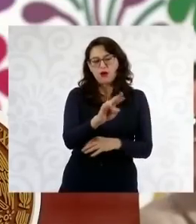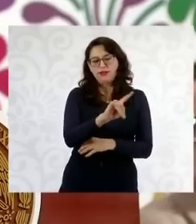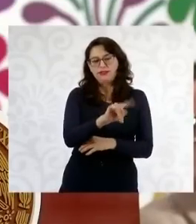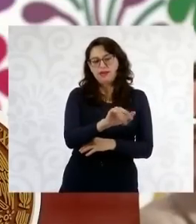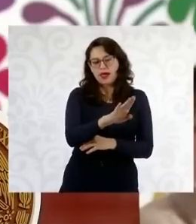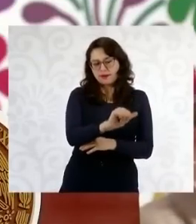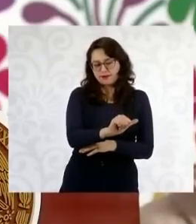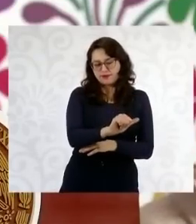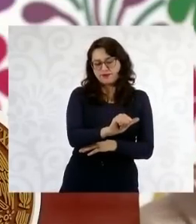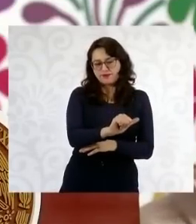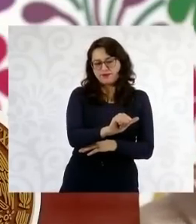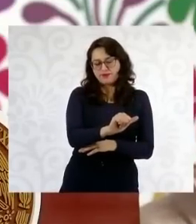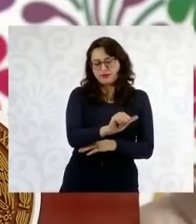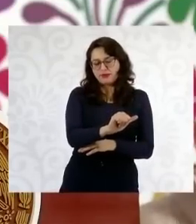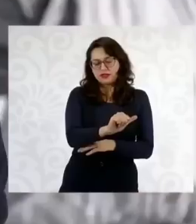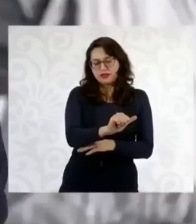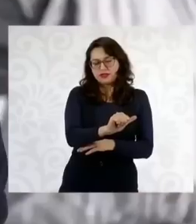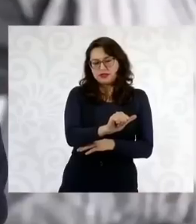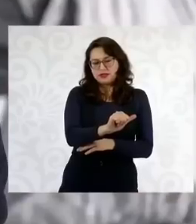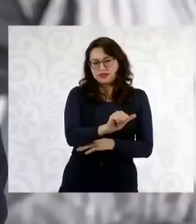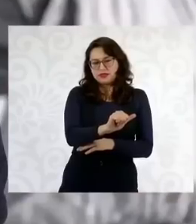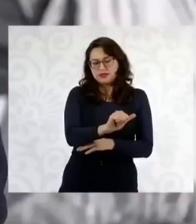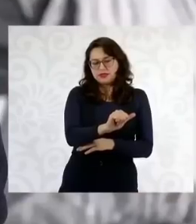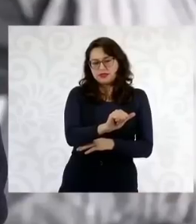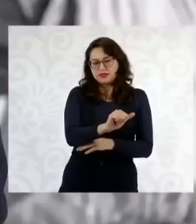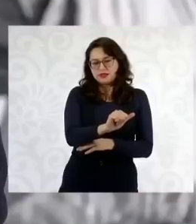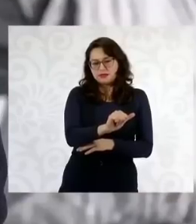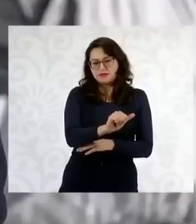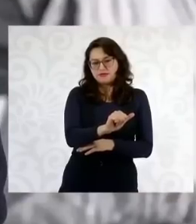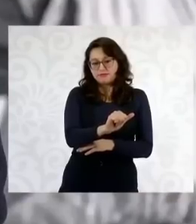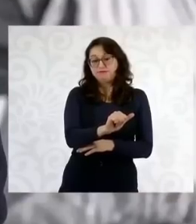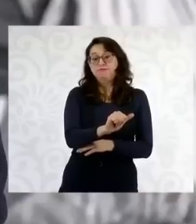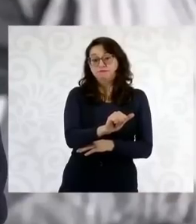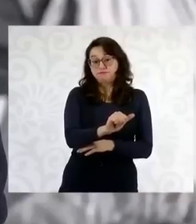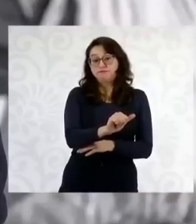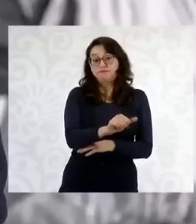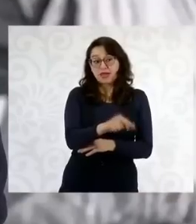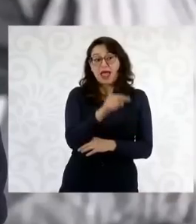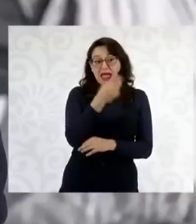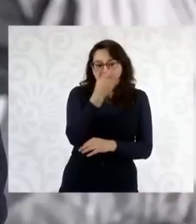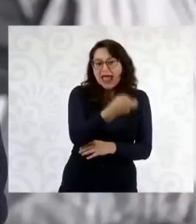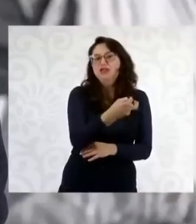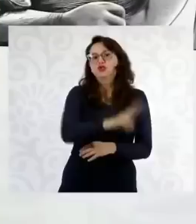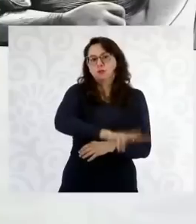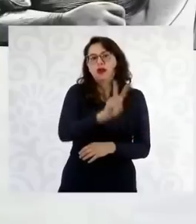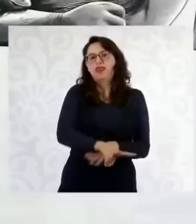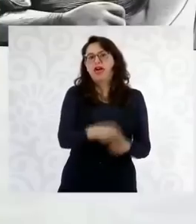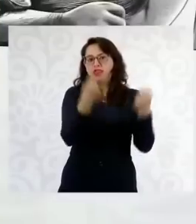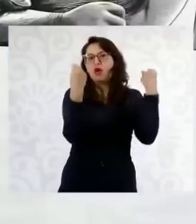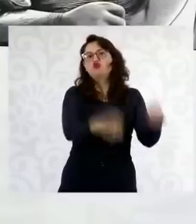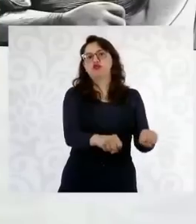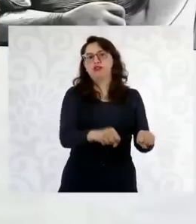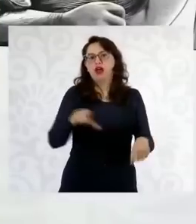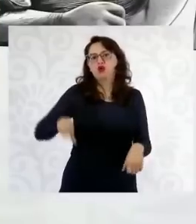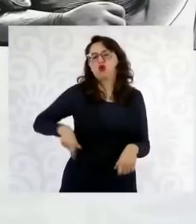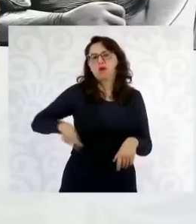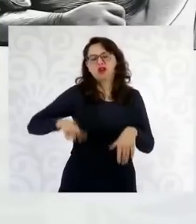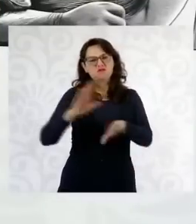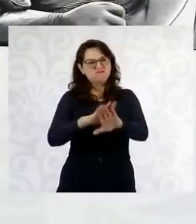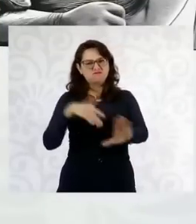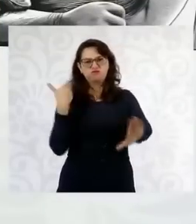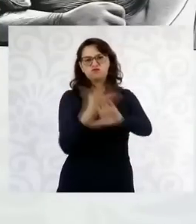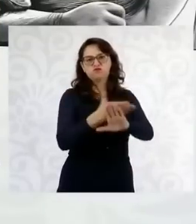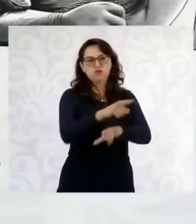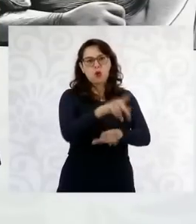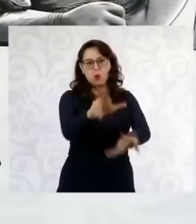Orizaba, cuando ahí sí un gobierno autoritario reprimió brutalmente